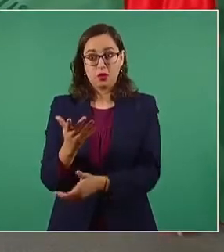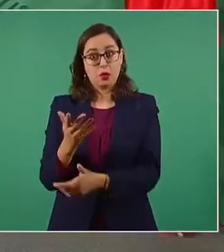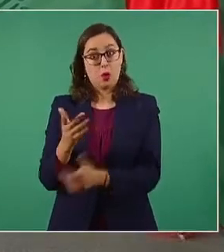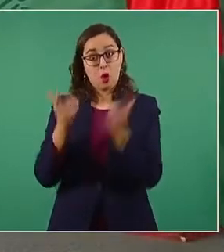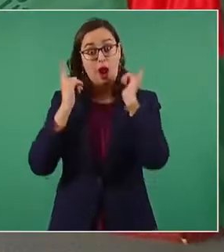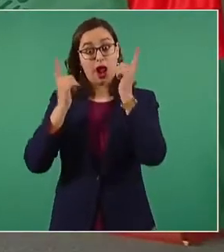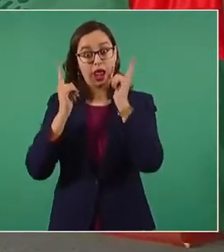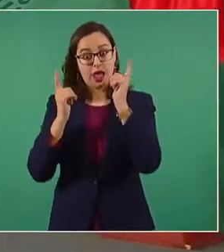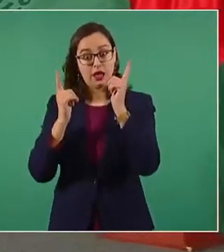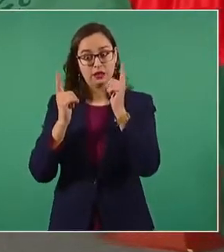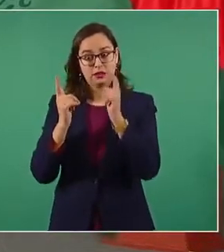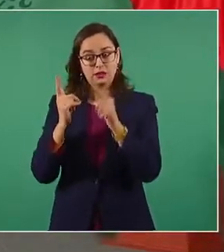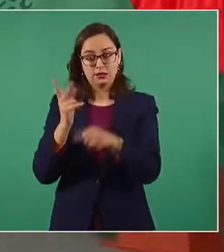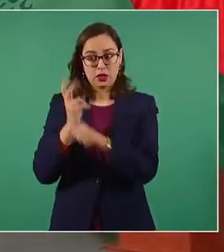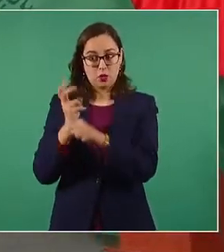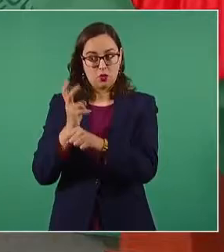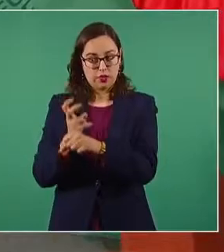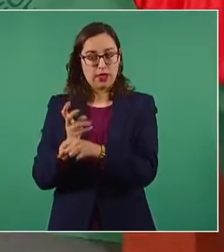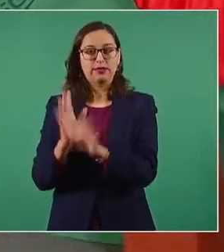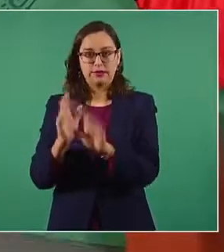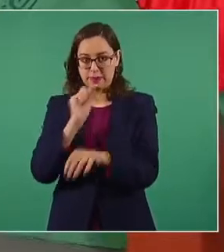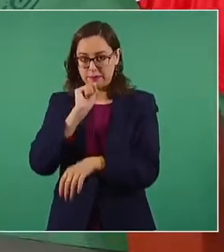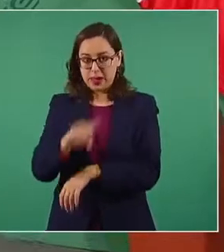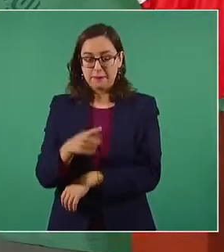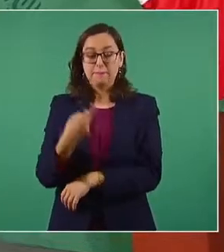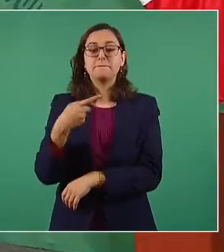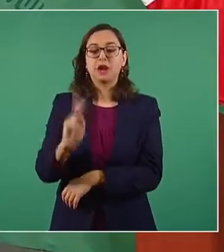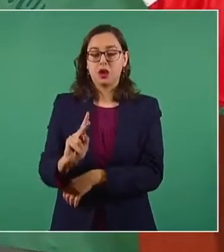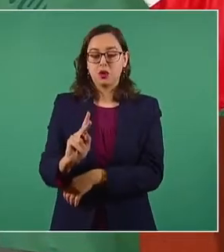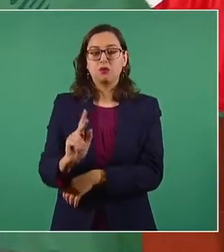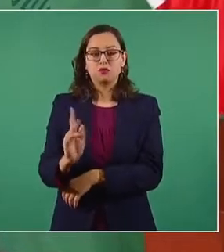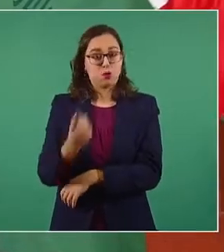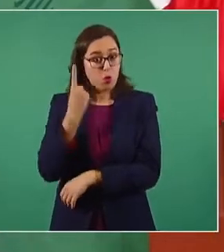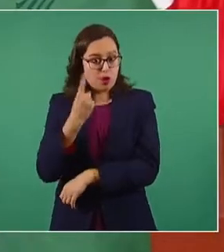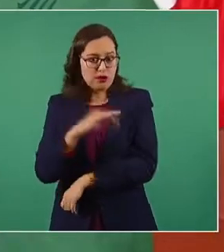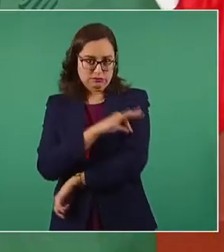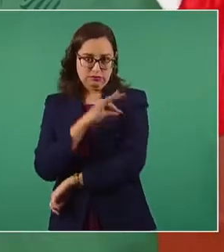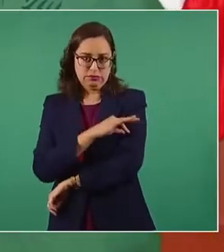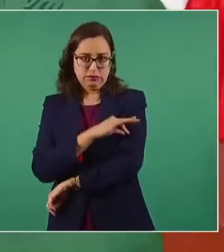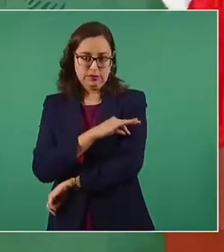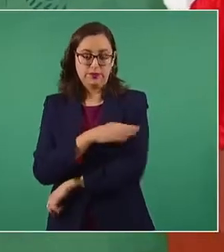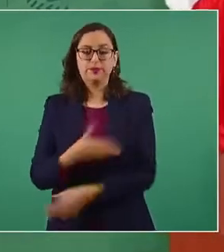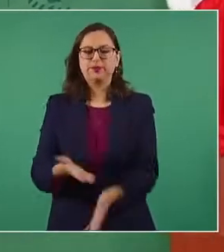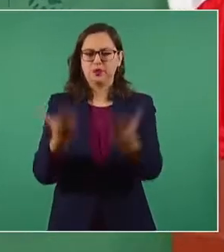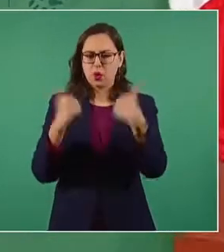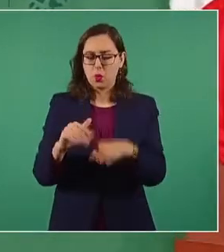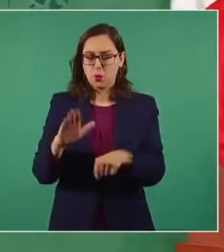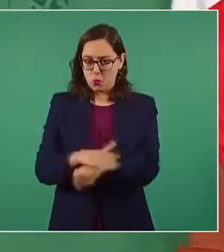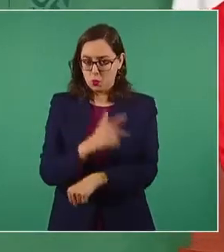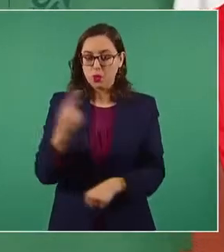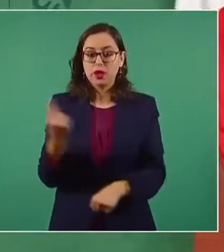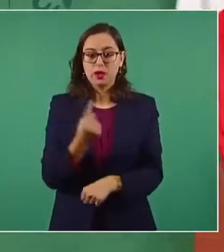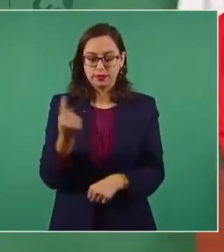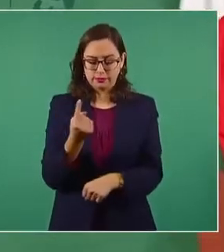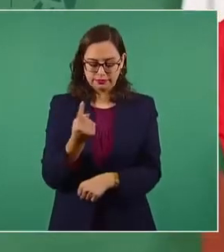Dos razones. Una, de que es lo